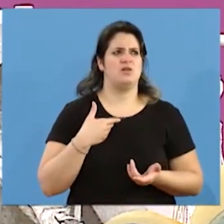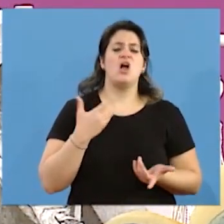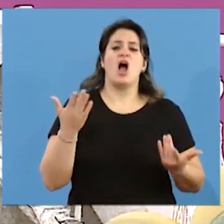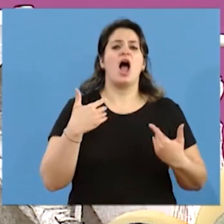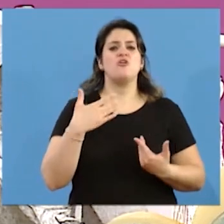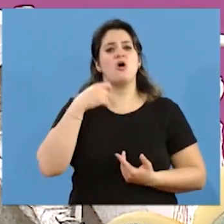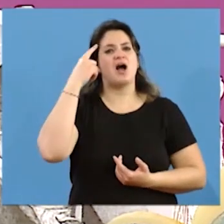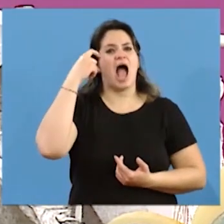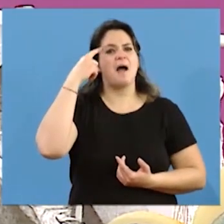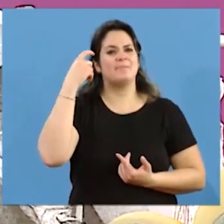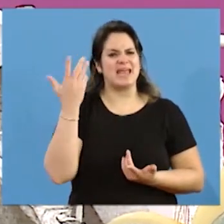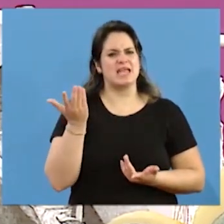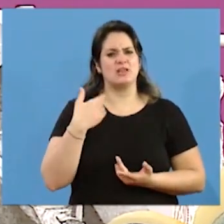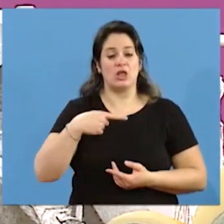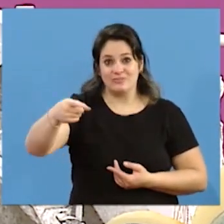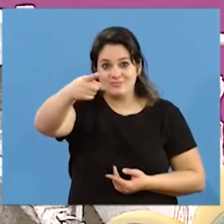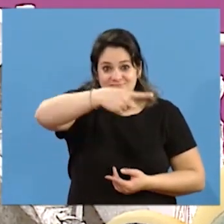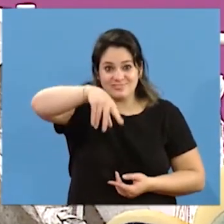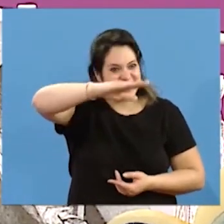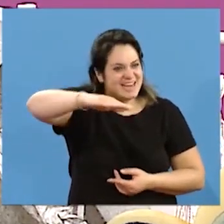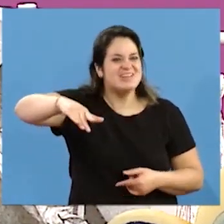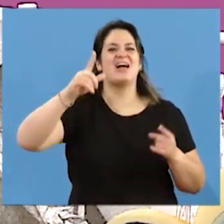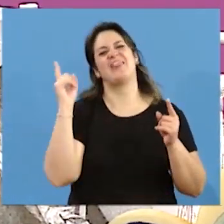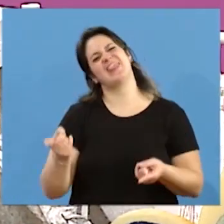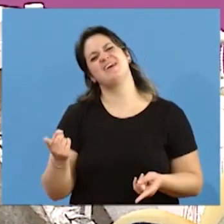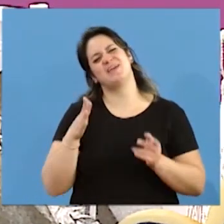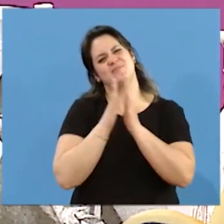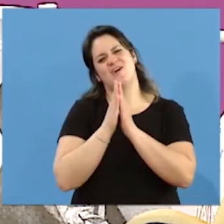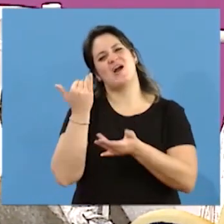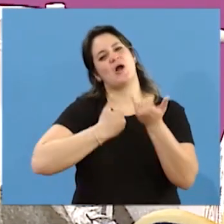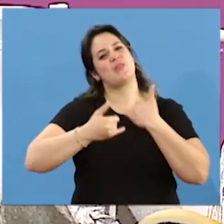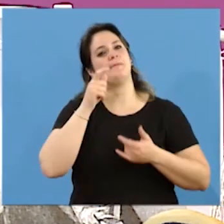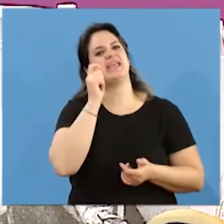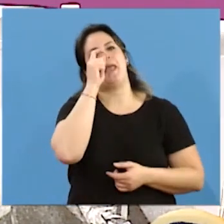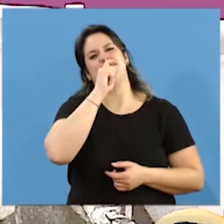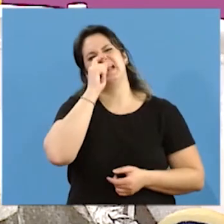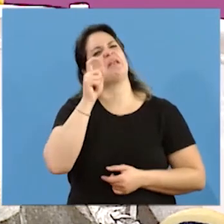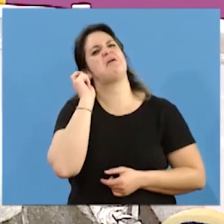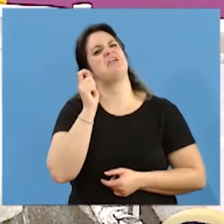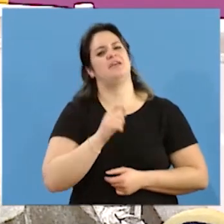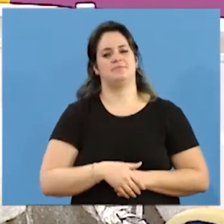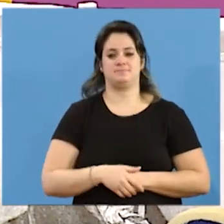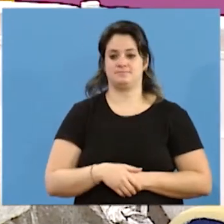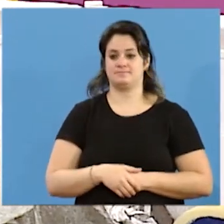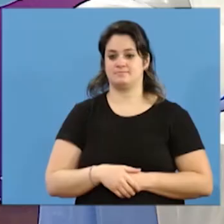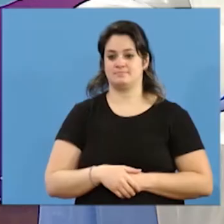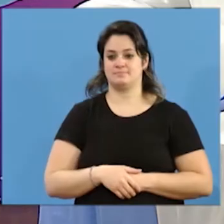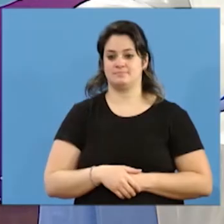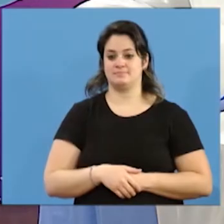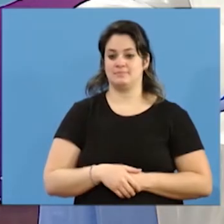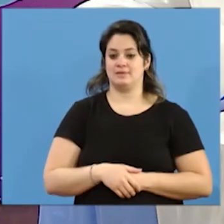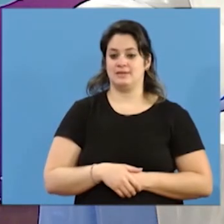yo aprendo. Y los chicos también. Contanos quién fue Belgrano. Y